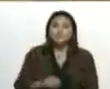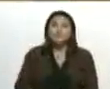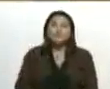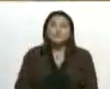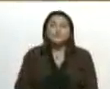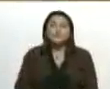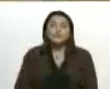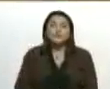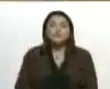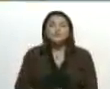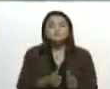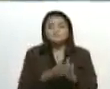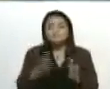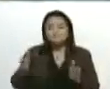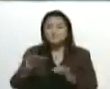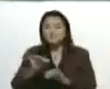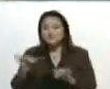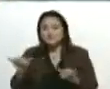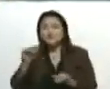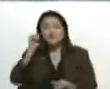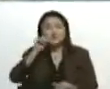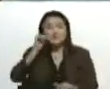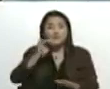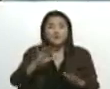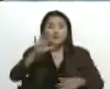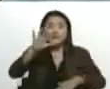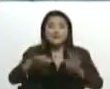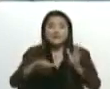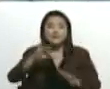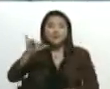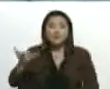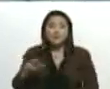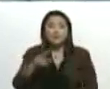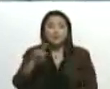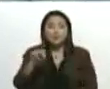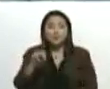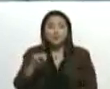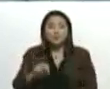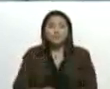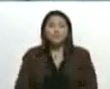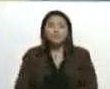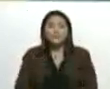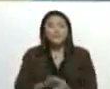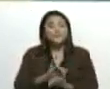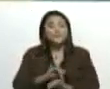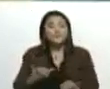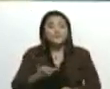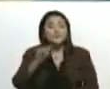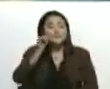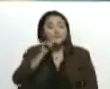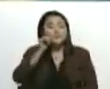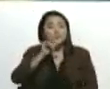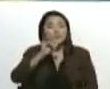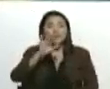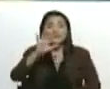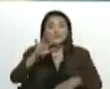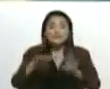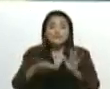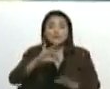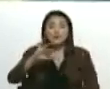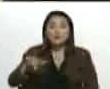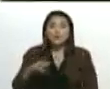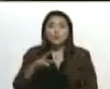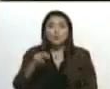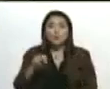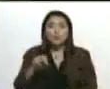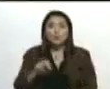va a transcurrir hasta el día sábado 15 de junio, repito, hasta el día sábado 15 de junio.